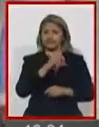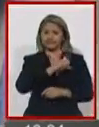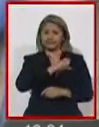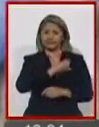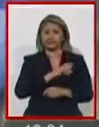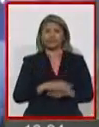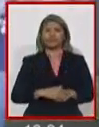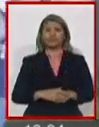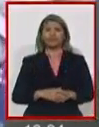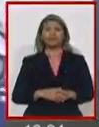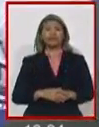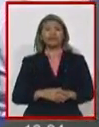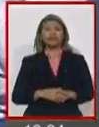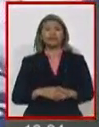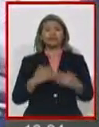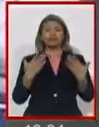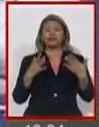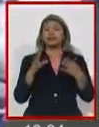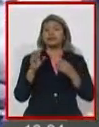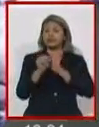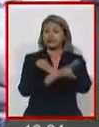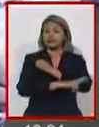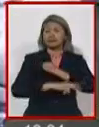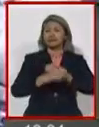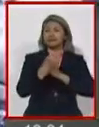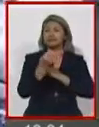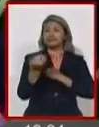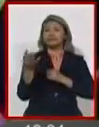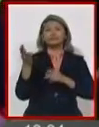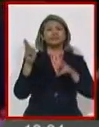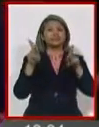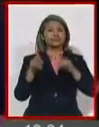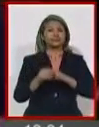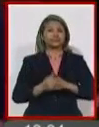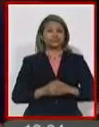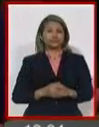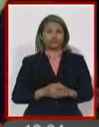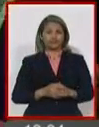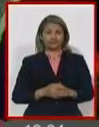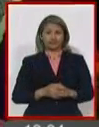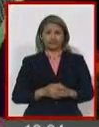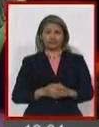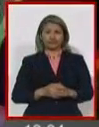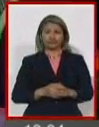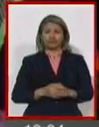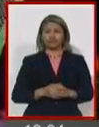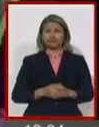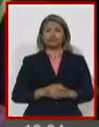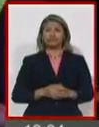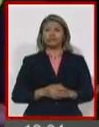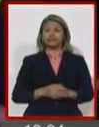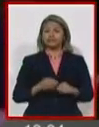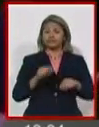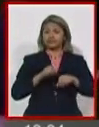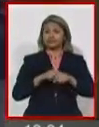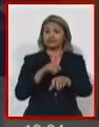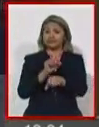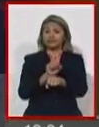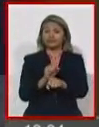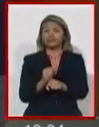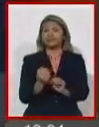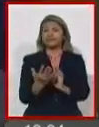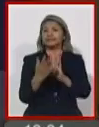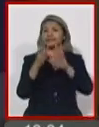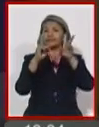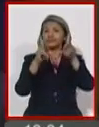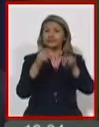a la policía que estos sujetos habrían atracado a varias personas. Cabe recalcar que en el momento del arresto se aproximan